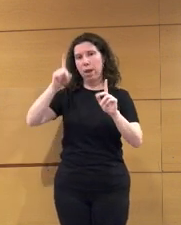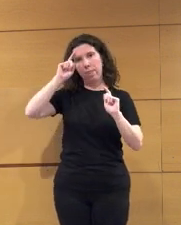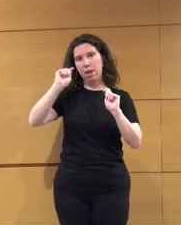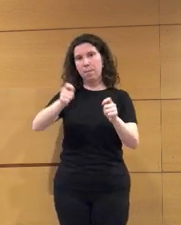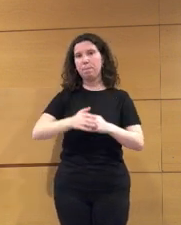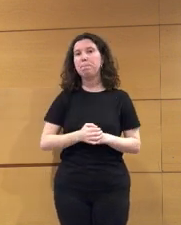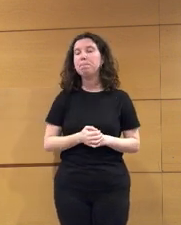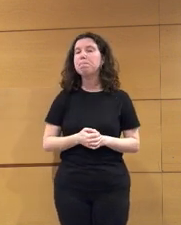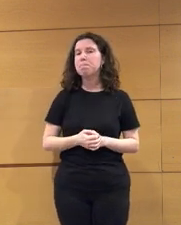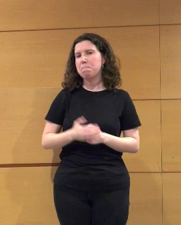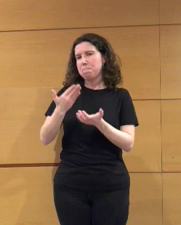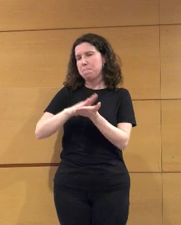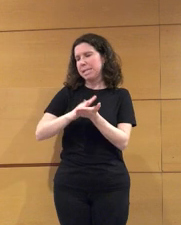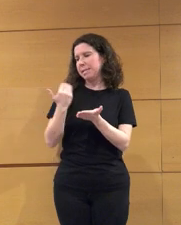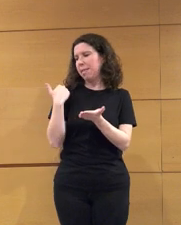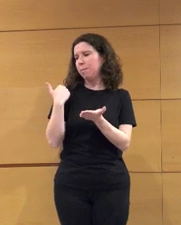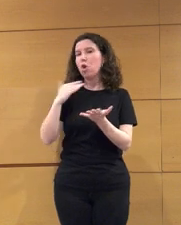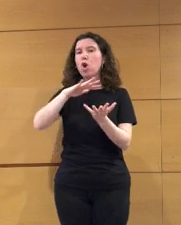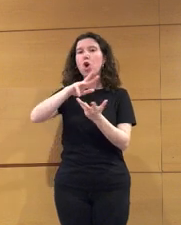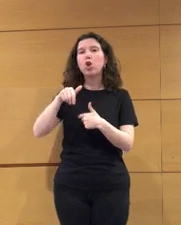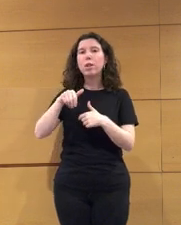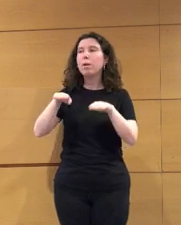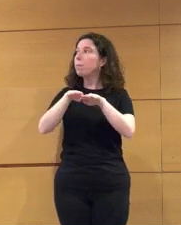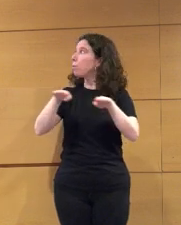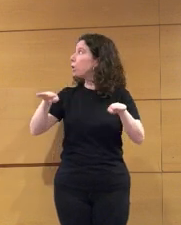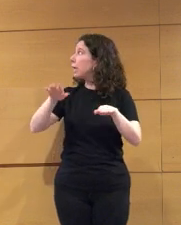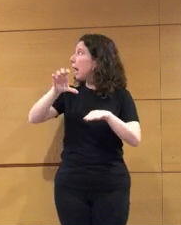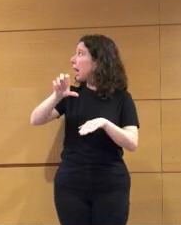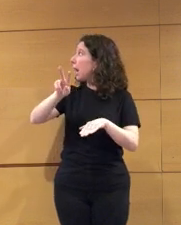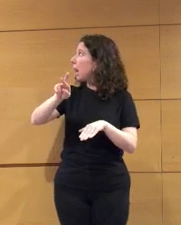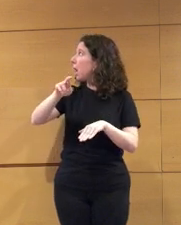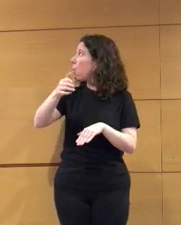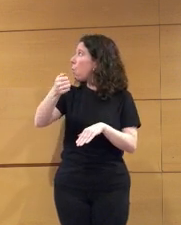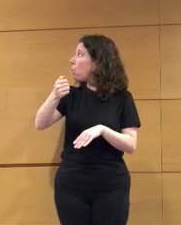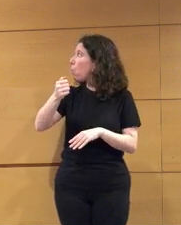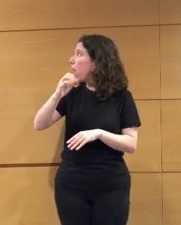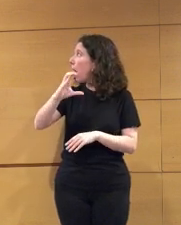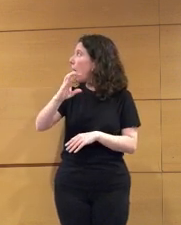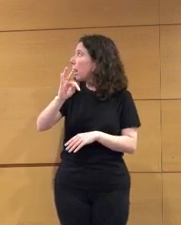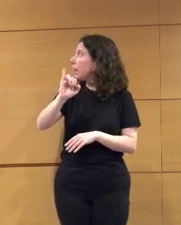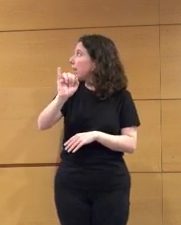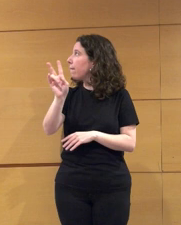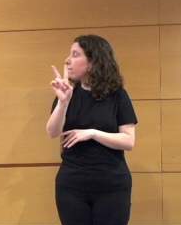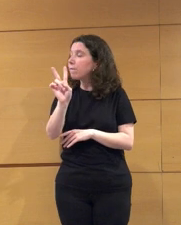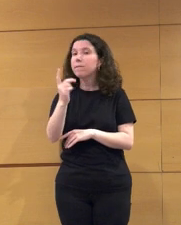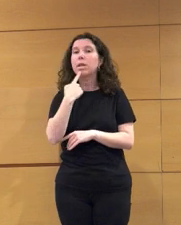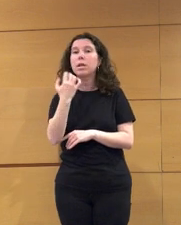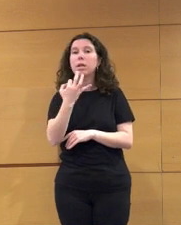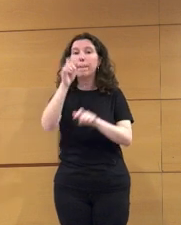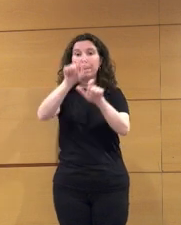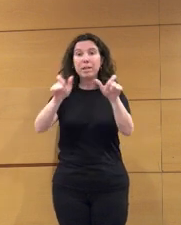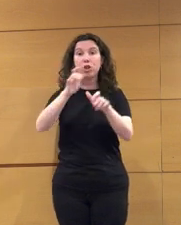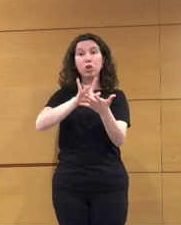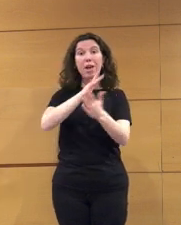una noticia en un portal que se llama Euractiv, donde se reportaba que las personas con